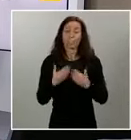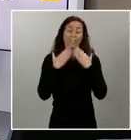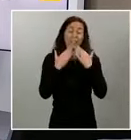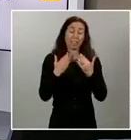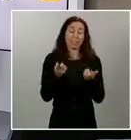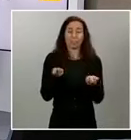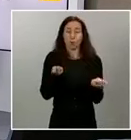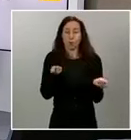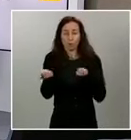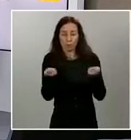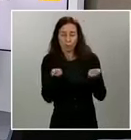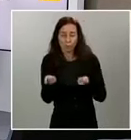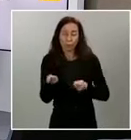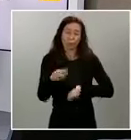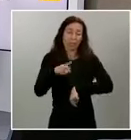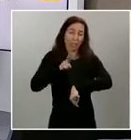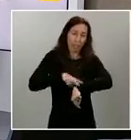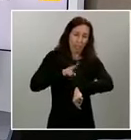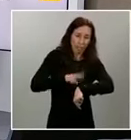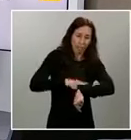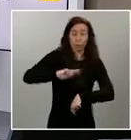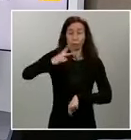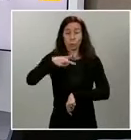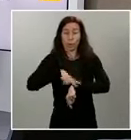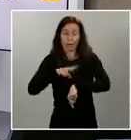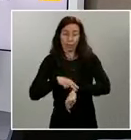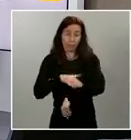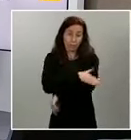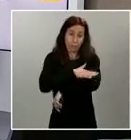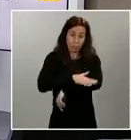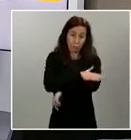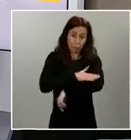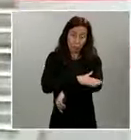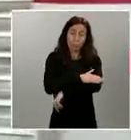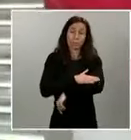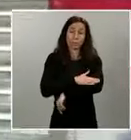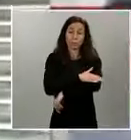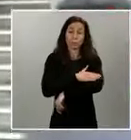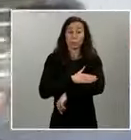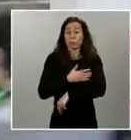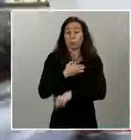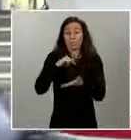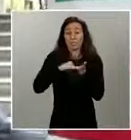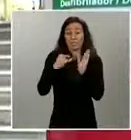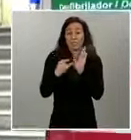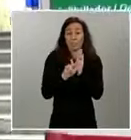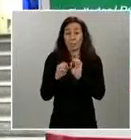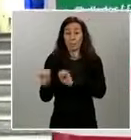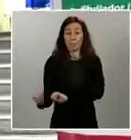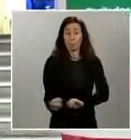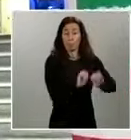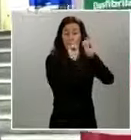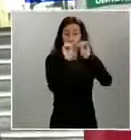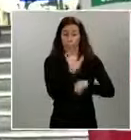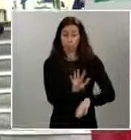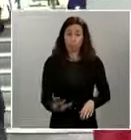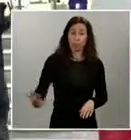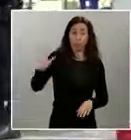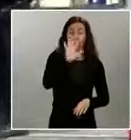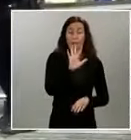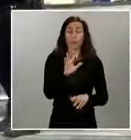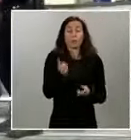delegaciones y subdelegaciones del Gobierno, apoyándose en el Sistema Nacional de Protección Civil y en coordinación con el resto